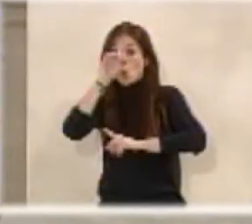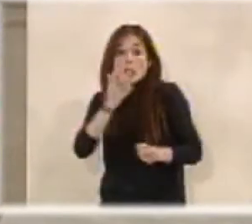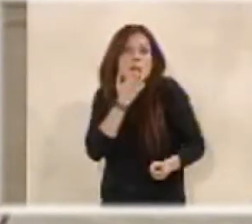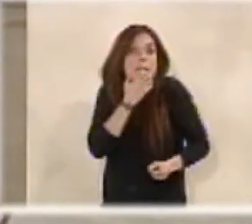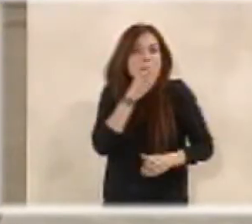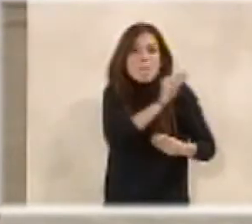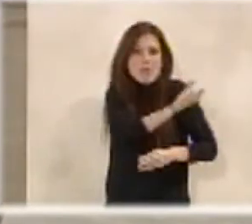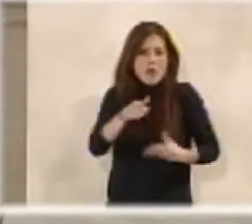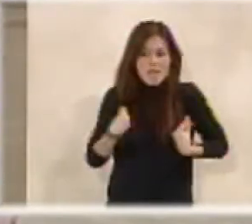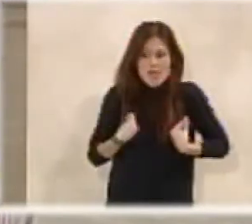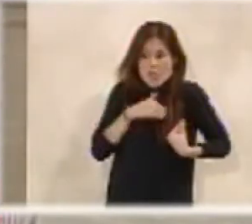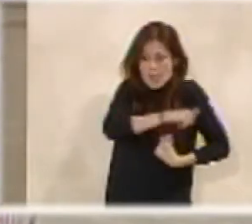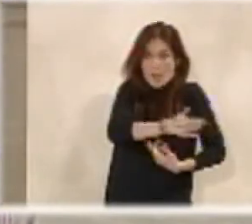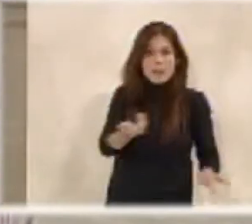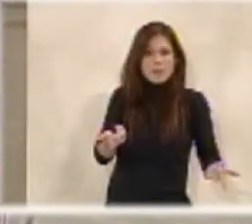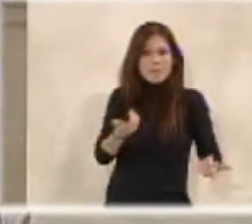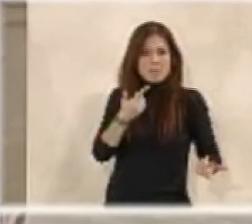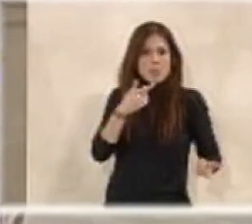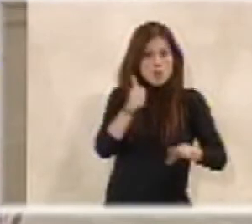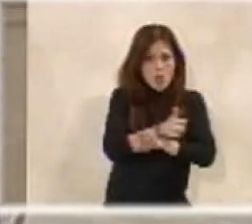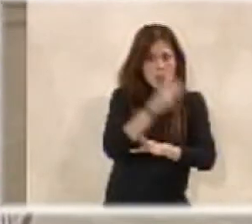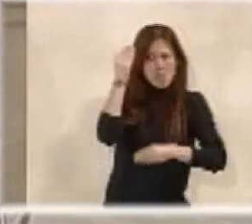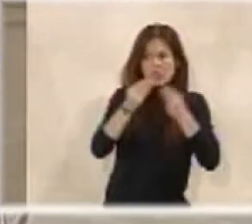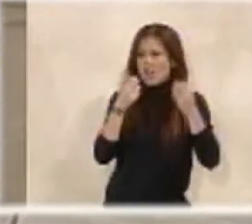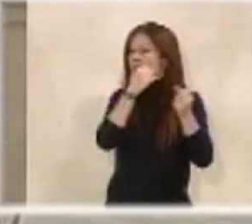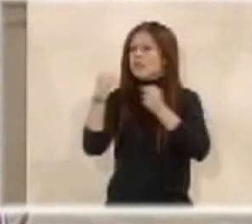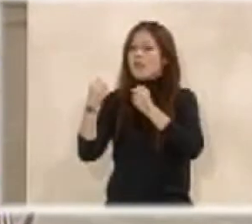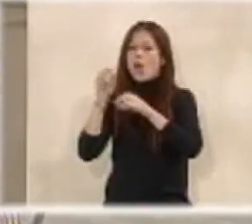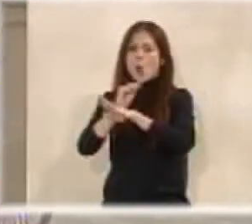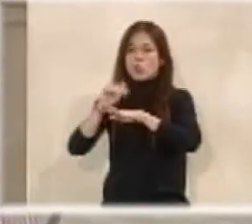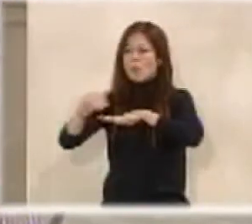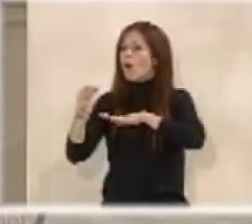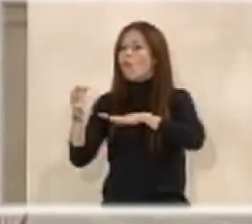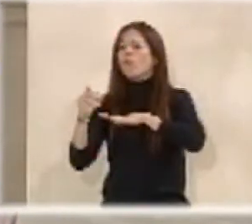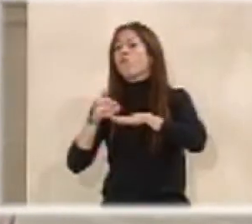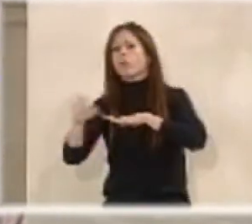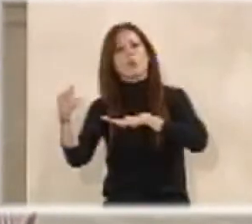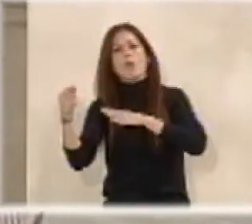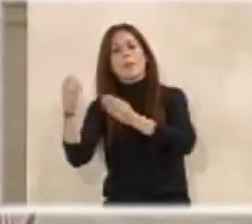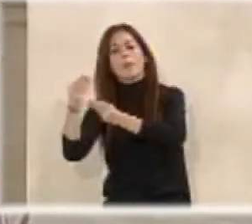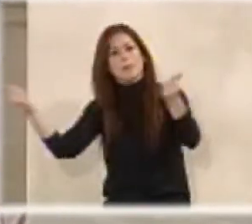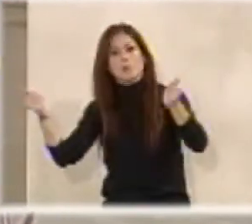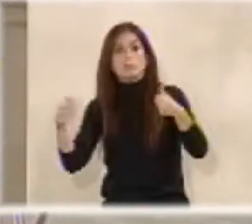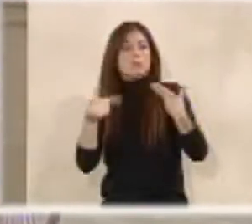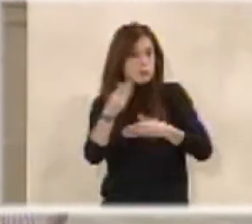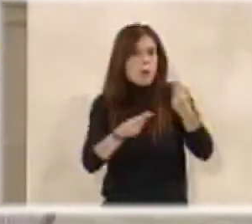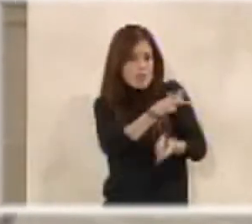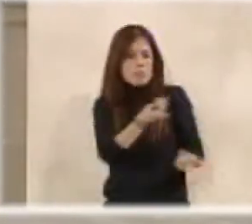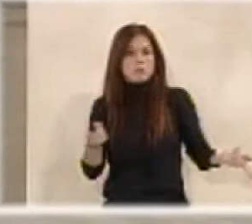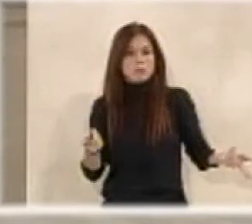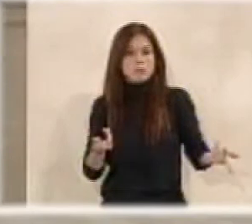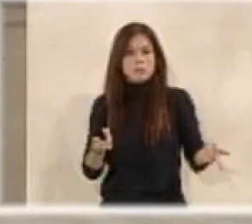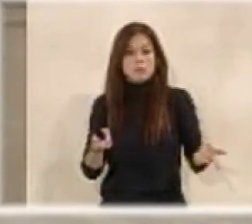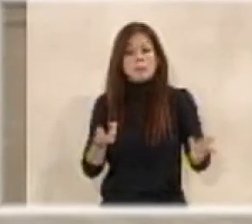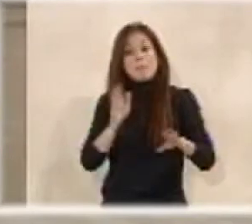los que viven allí, piensan que la entidad de conservación debe tener un tiempo de finalización, pues que se adopte. Pero